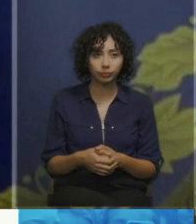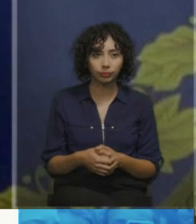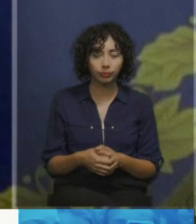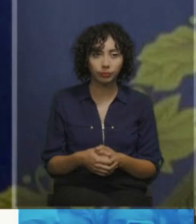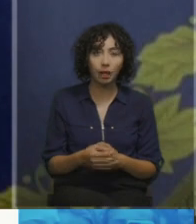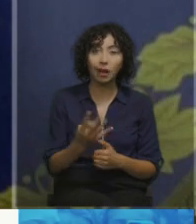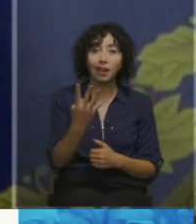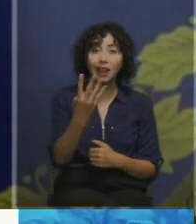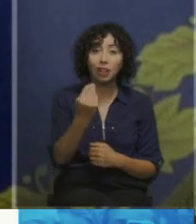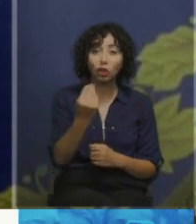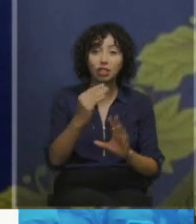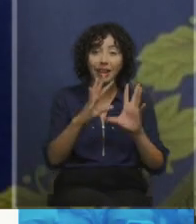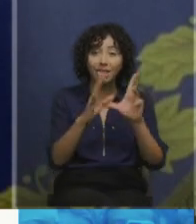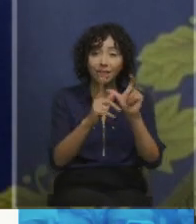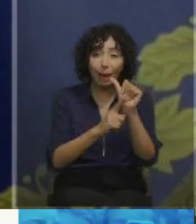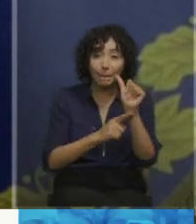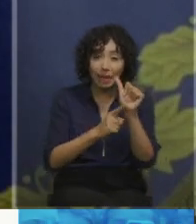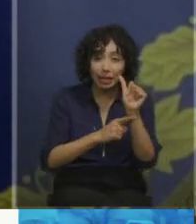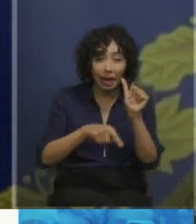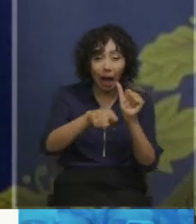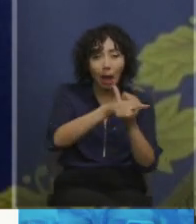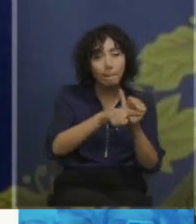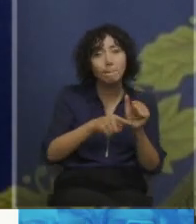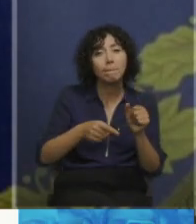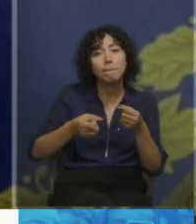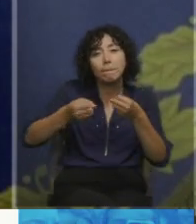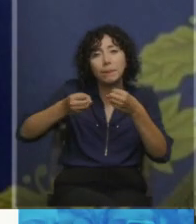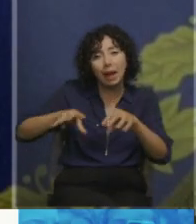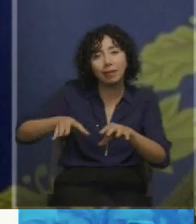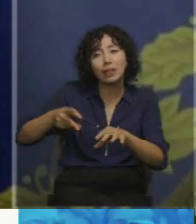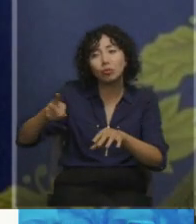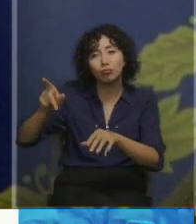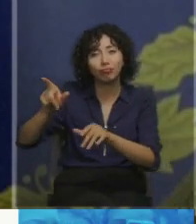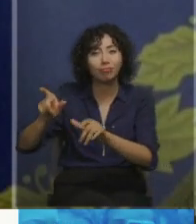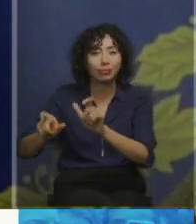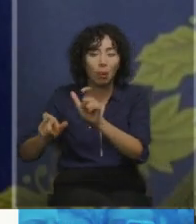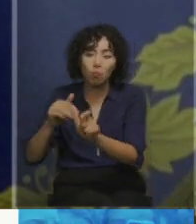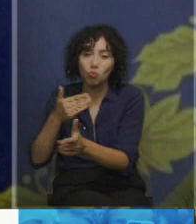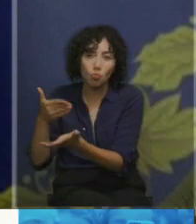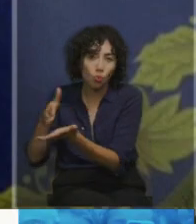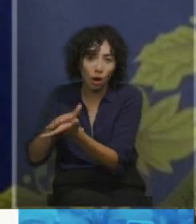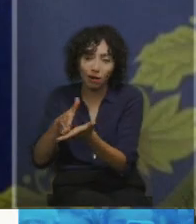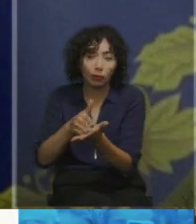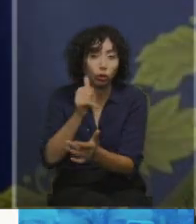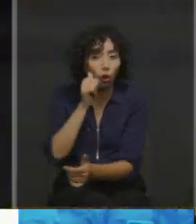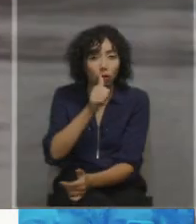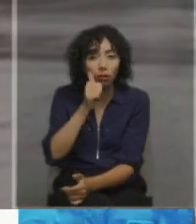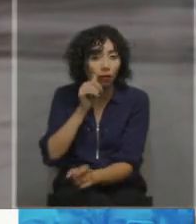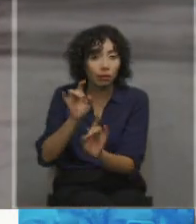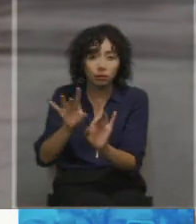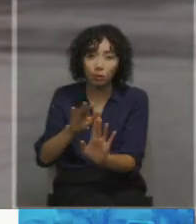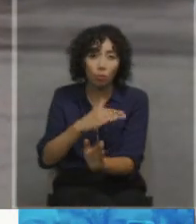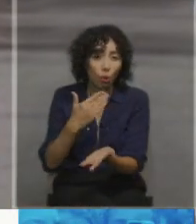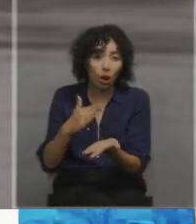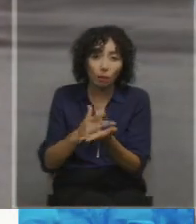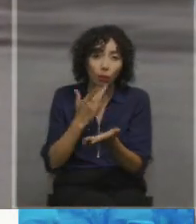14 familias ucranianas perdieron a sus seres queridos hoy, y muchas más familias los pierden diariamente por la guerra.